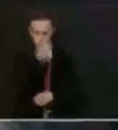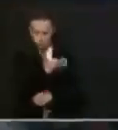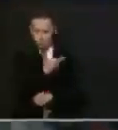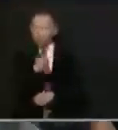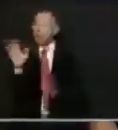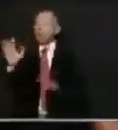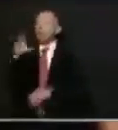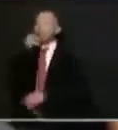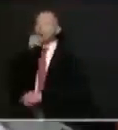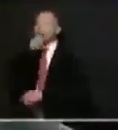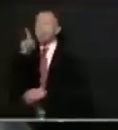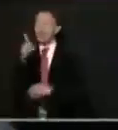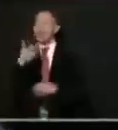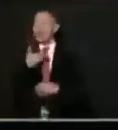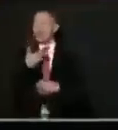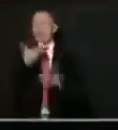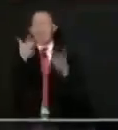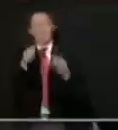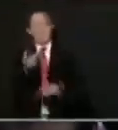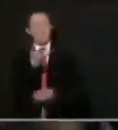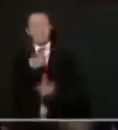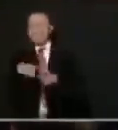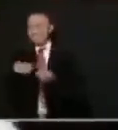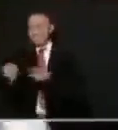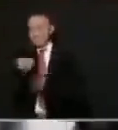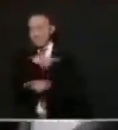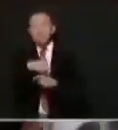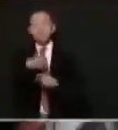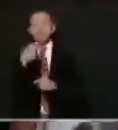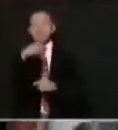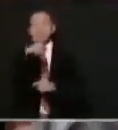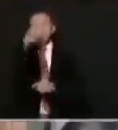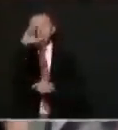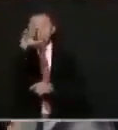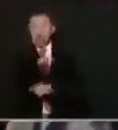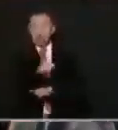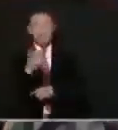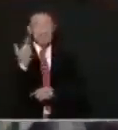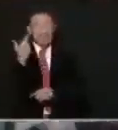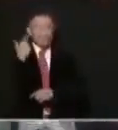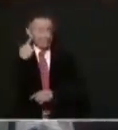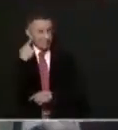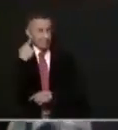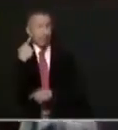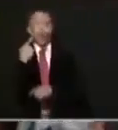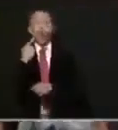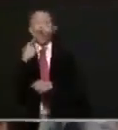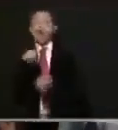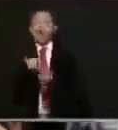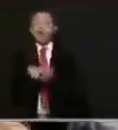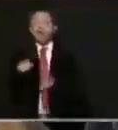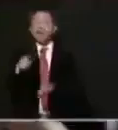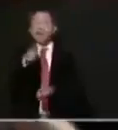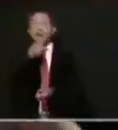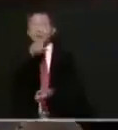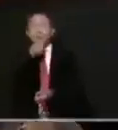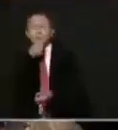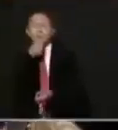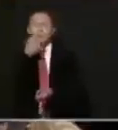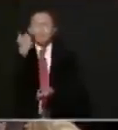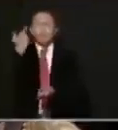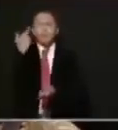están todos pero al mismo tiempo, déjeme comentarle, porque no se oye, ellos están saliendo a micrófono, pero hay una cantidad